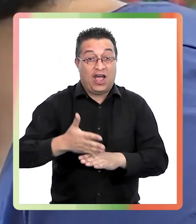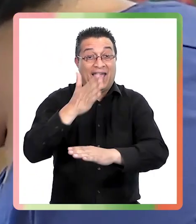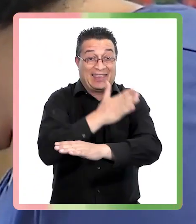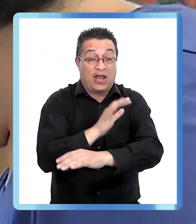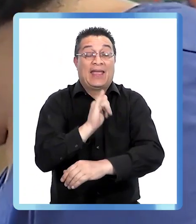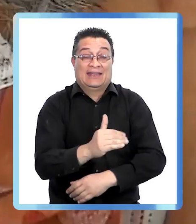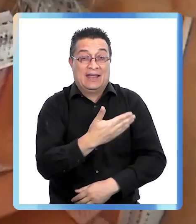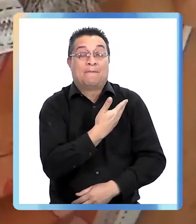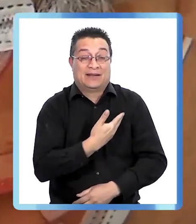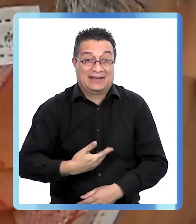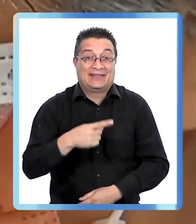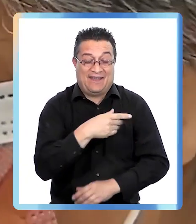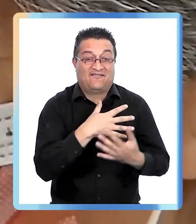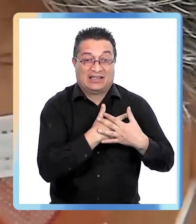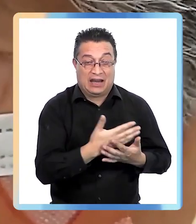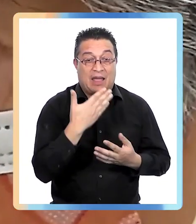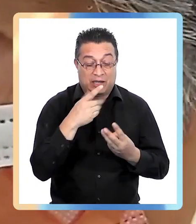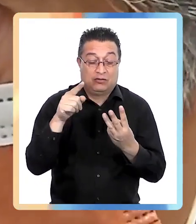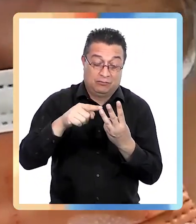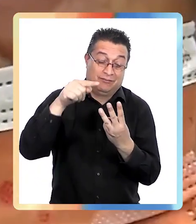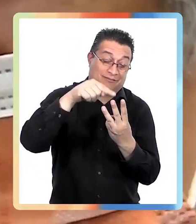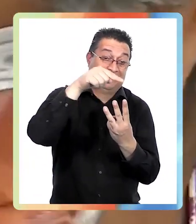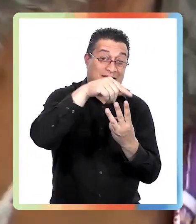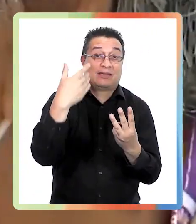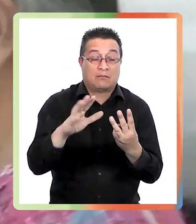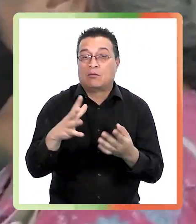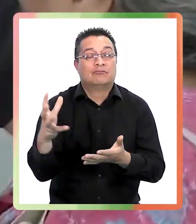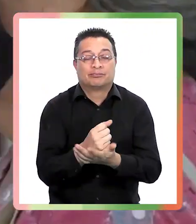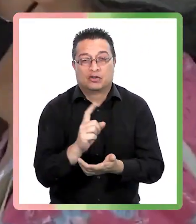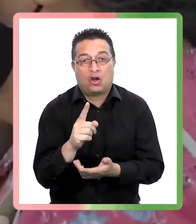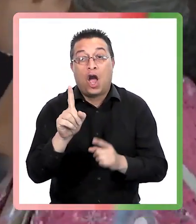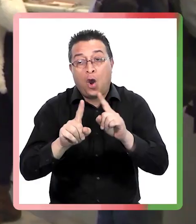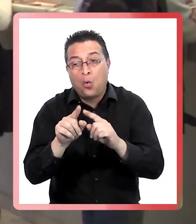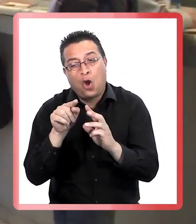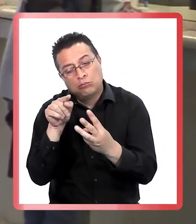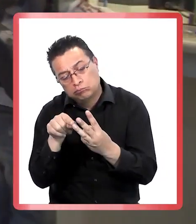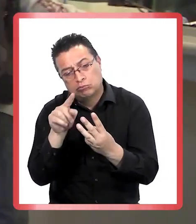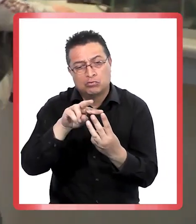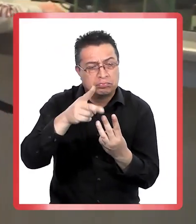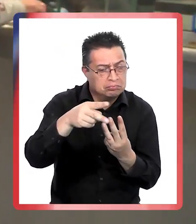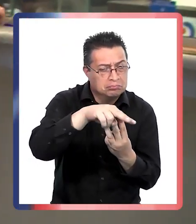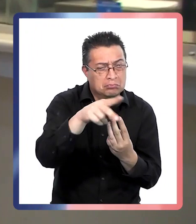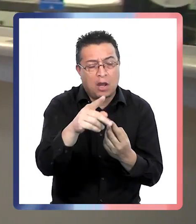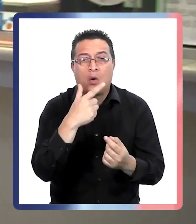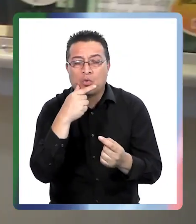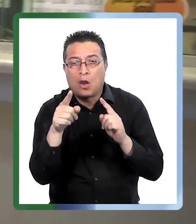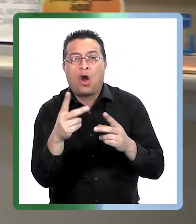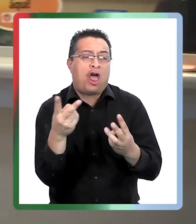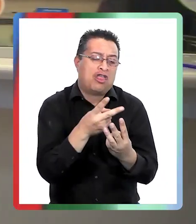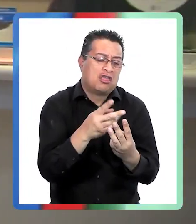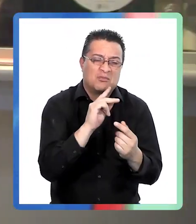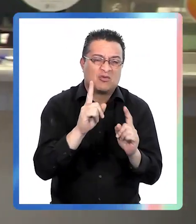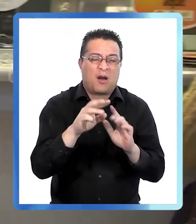En el gobierno anterior y en el gobierno de la presidenta Bachelet, que no lograron llegar a puerto. A uno le puede gustar más uno, más otro, o cree que a lo mejor